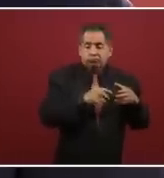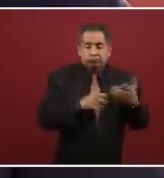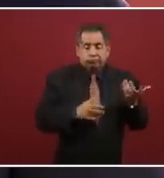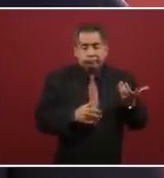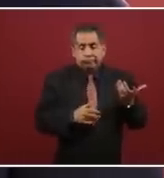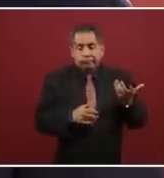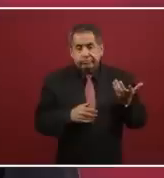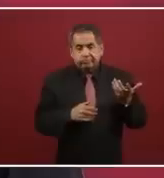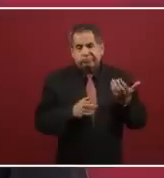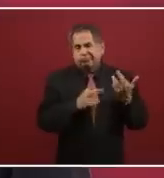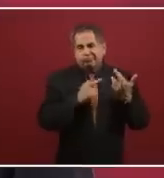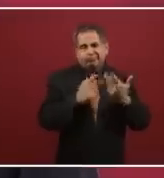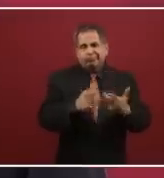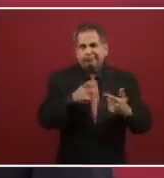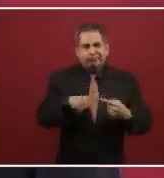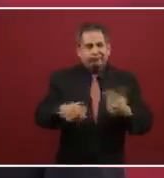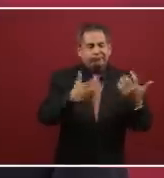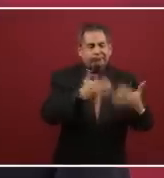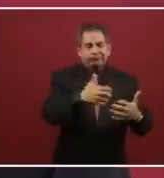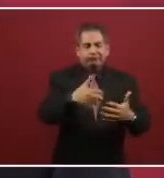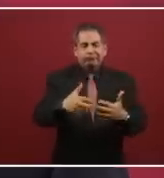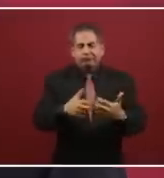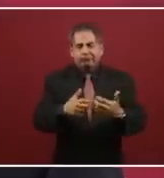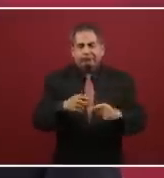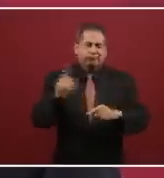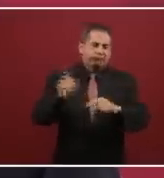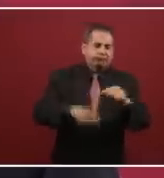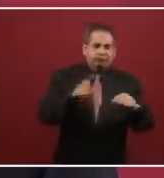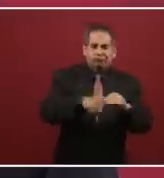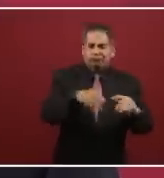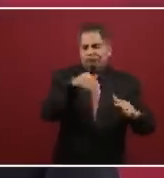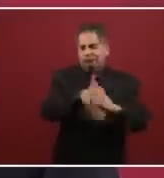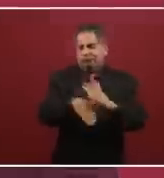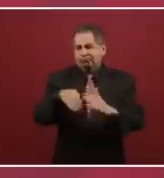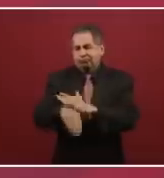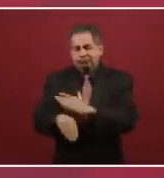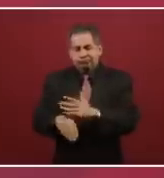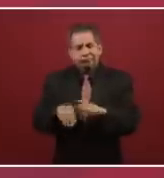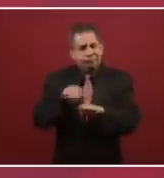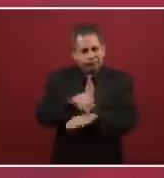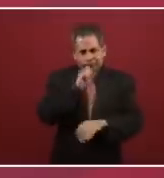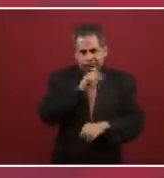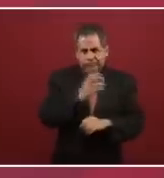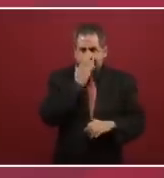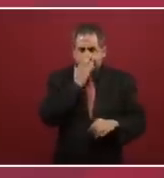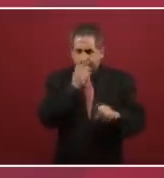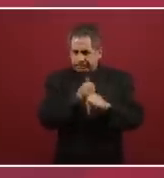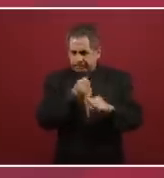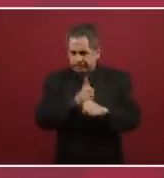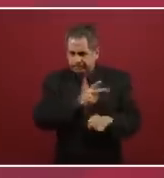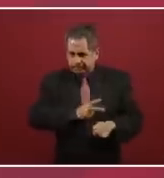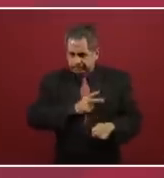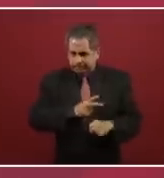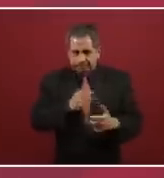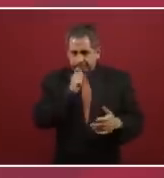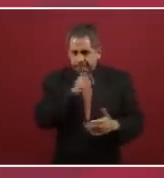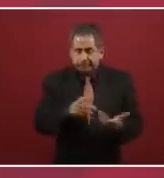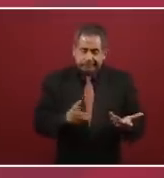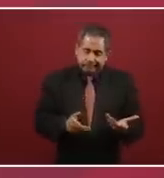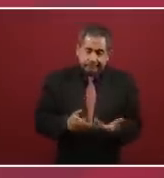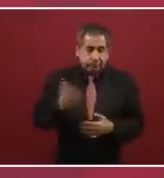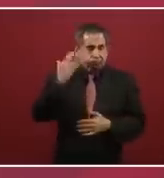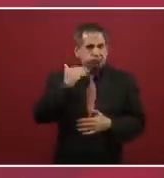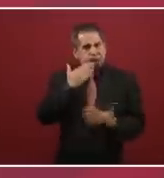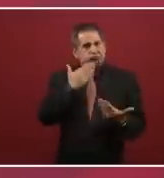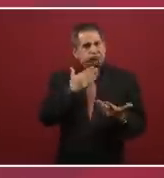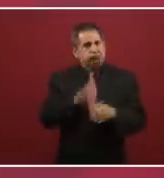se destruyó toda la industria de los fertilizantes y de ser